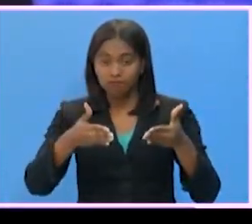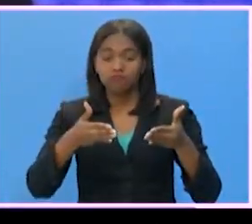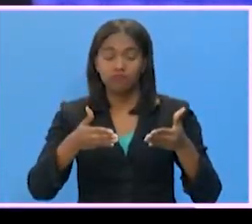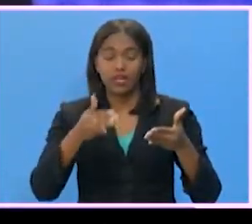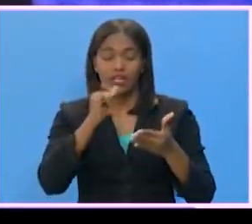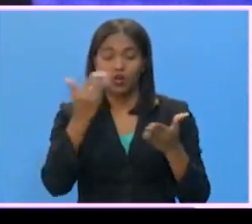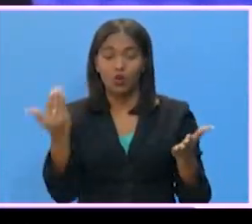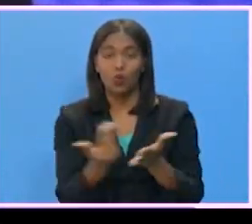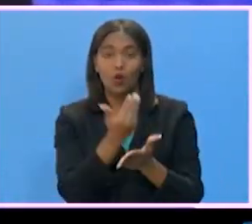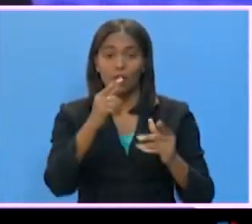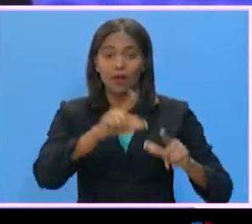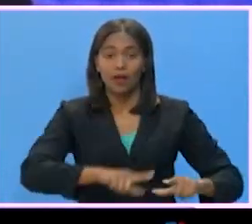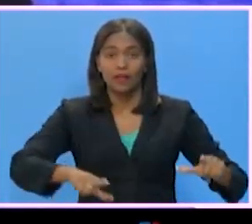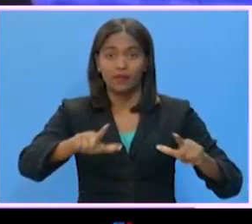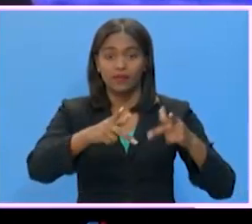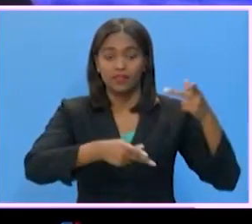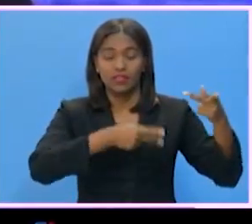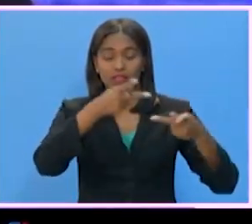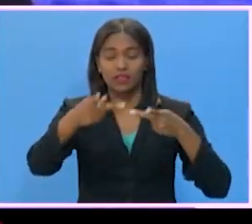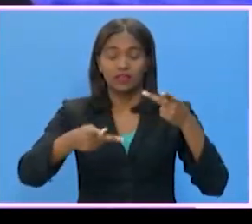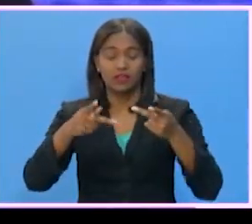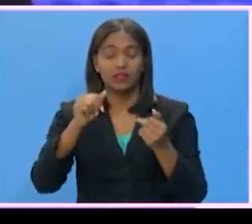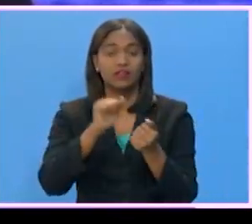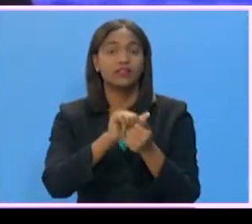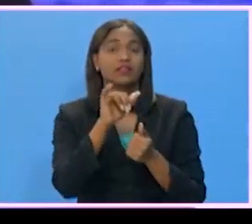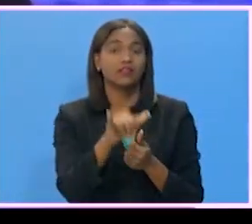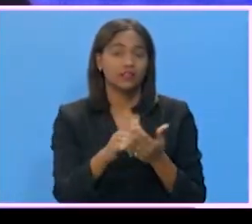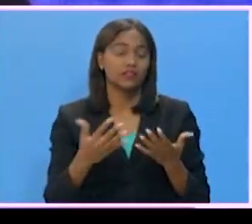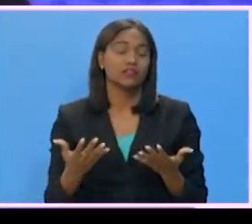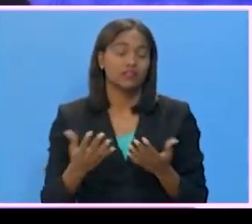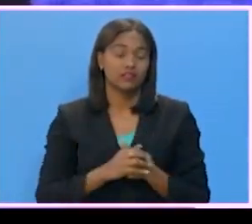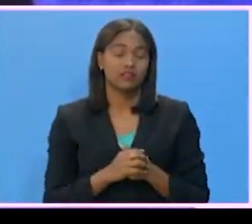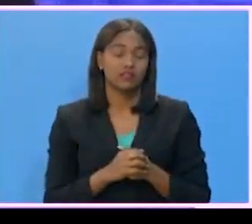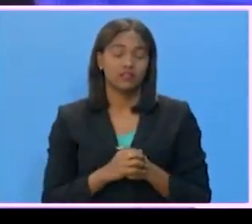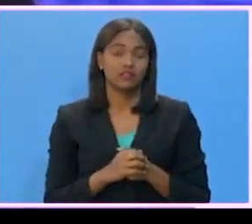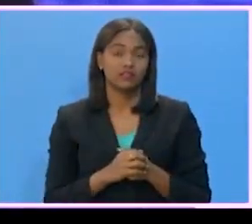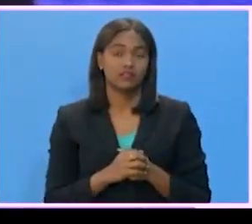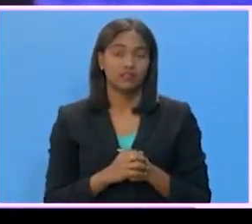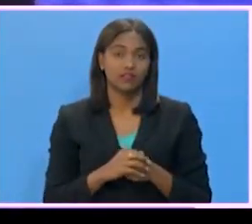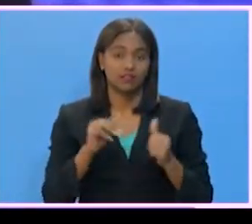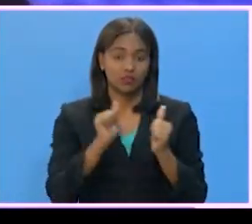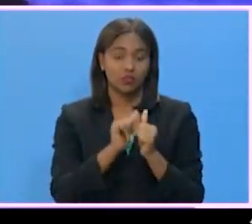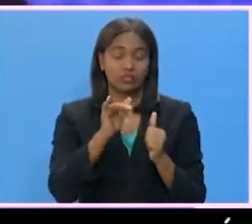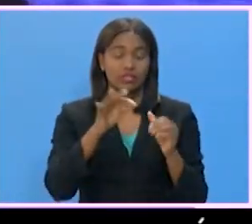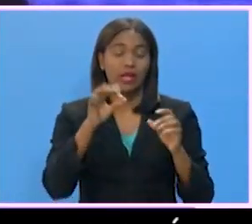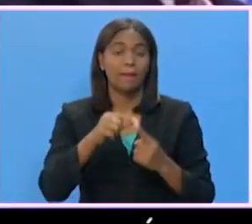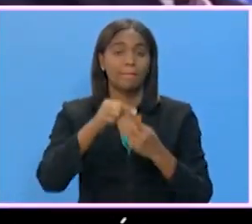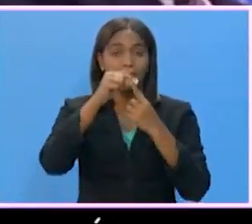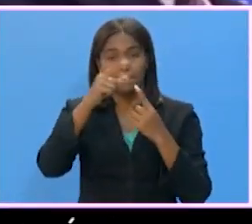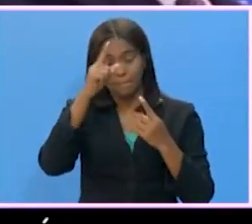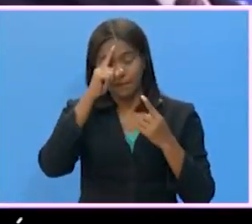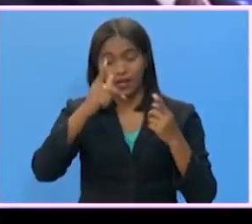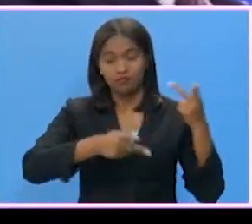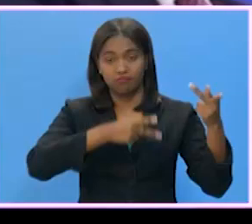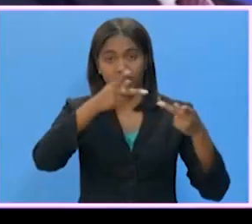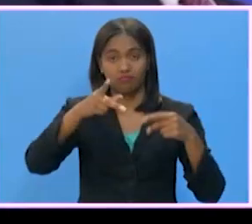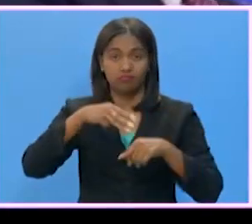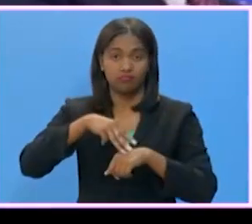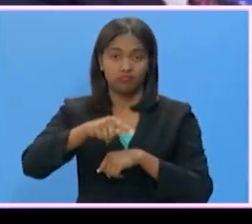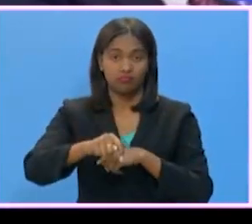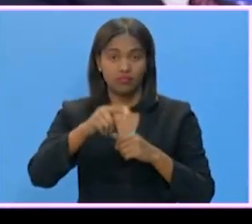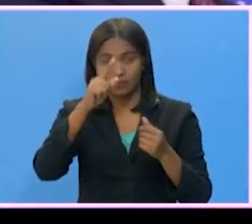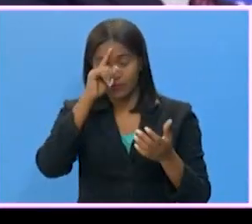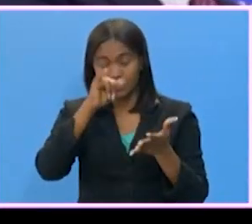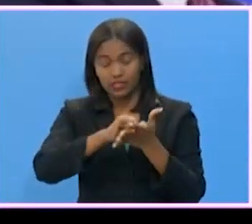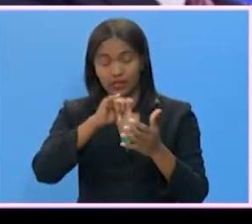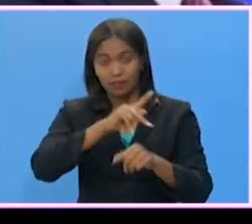ese nuevo polo turístico va a ser un polo turístico con un... en una inclinación muy especial hacia el ecoturismo. Es una